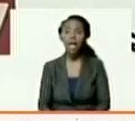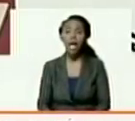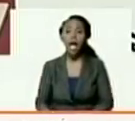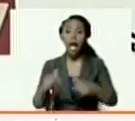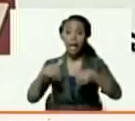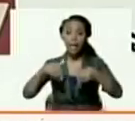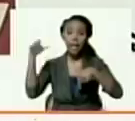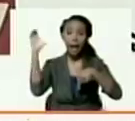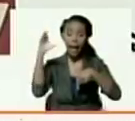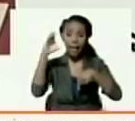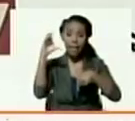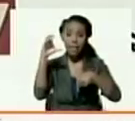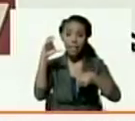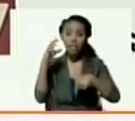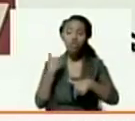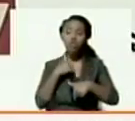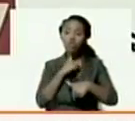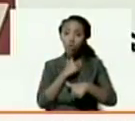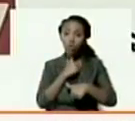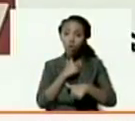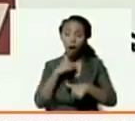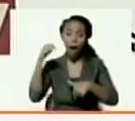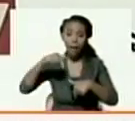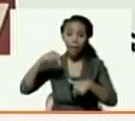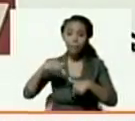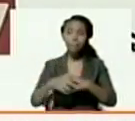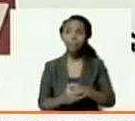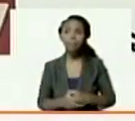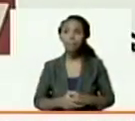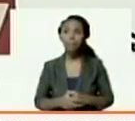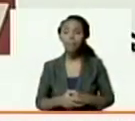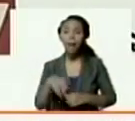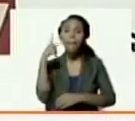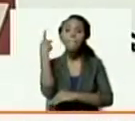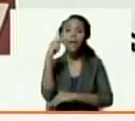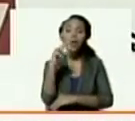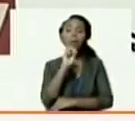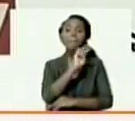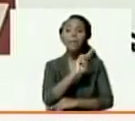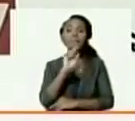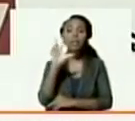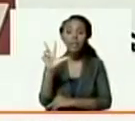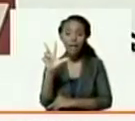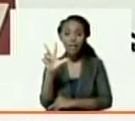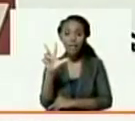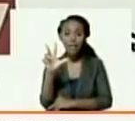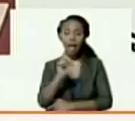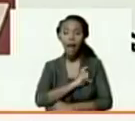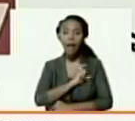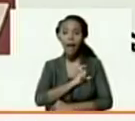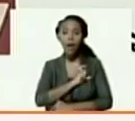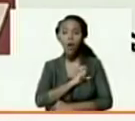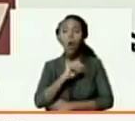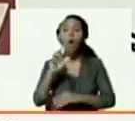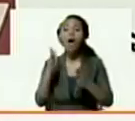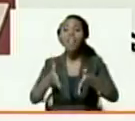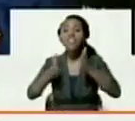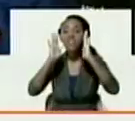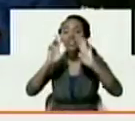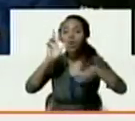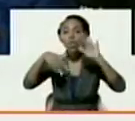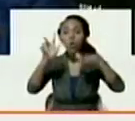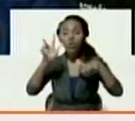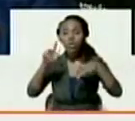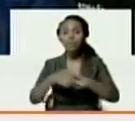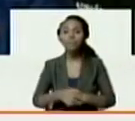En Caracas, estaremos, por ejemplo, Parroquia 23 de enero en el bloque 12, en el puesto de comando Bolívar Chávez.